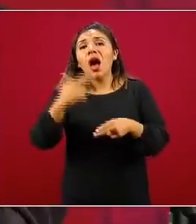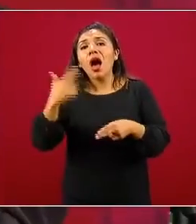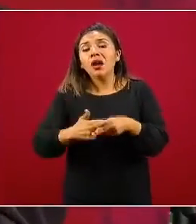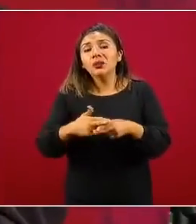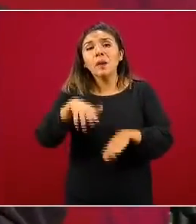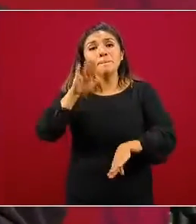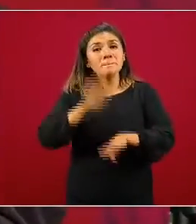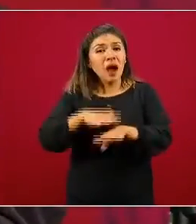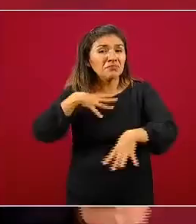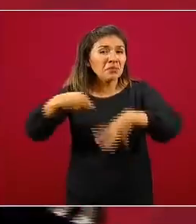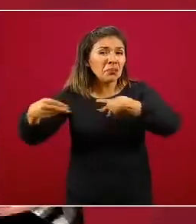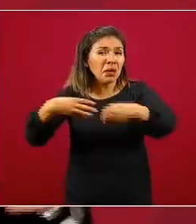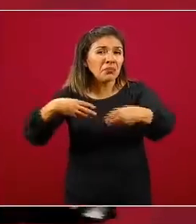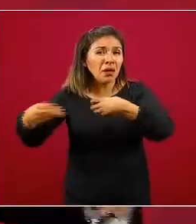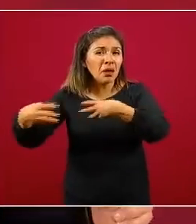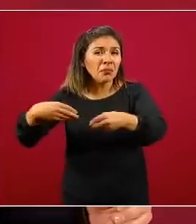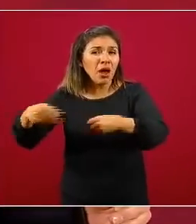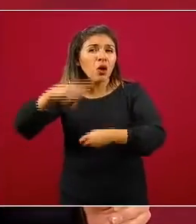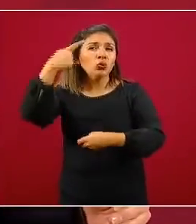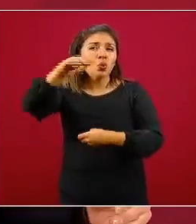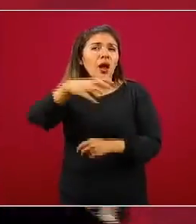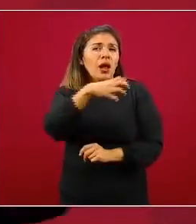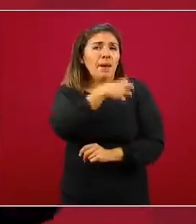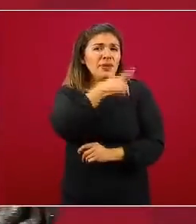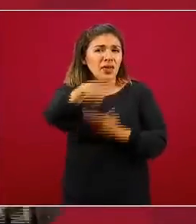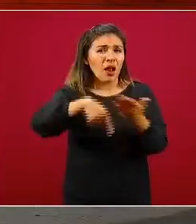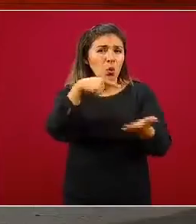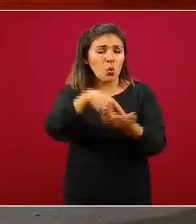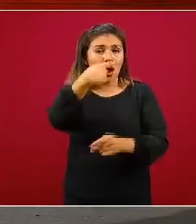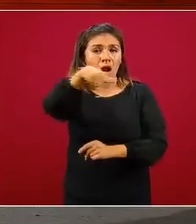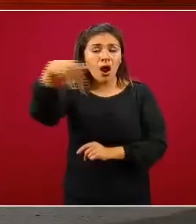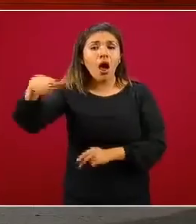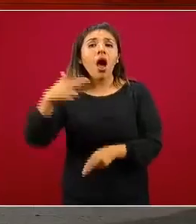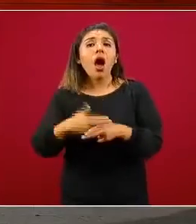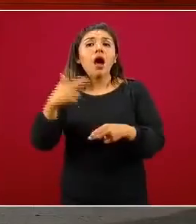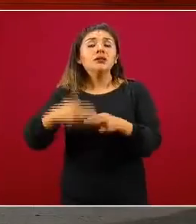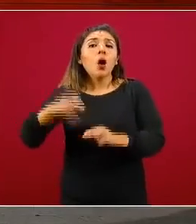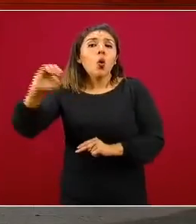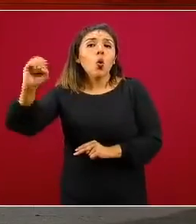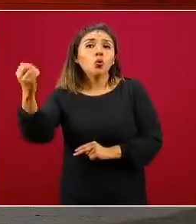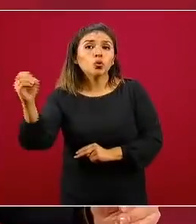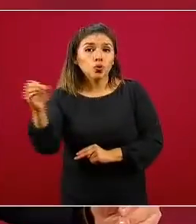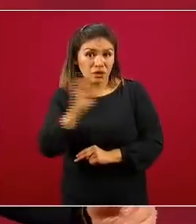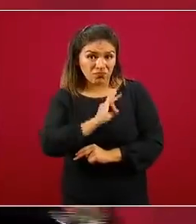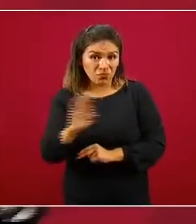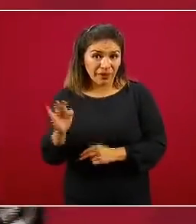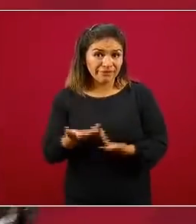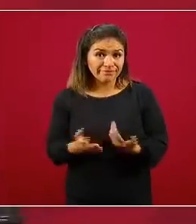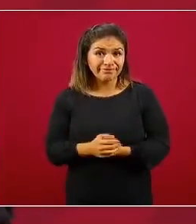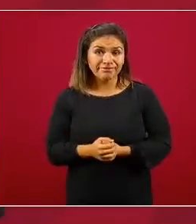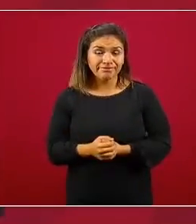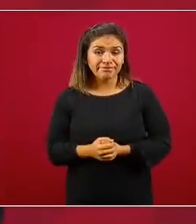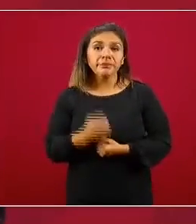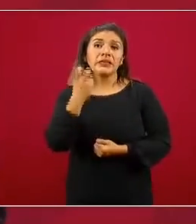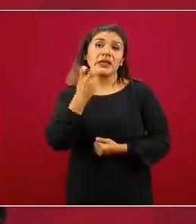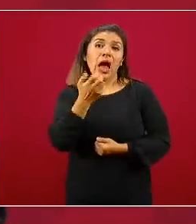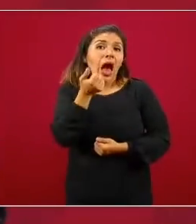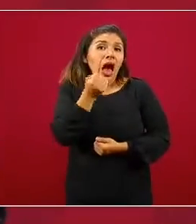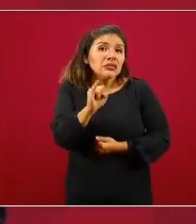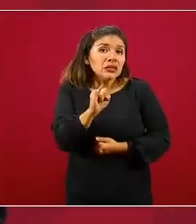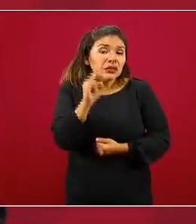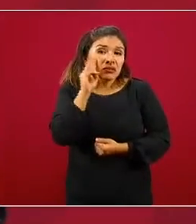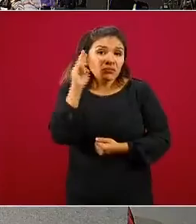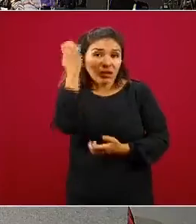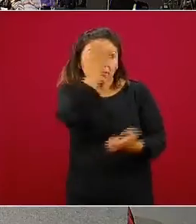de sus epidemias en sus capitales hasta octubre. Entonces, ese es el escenario para el que hay que